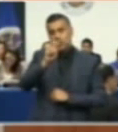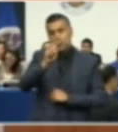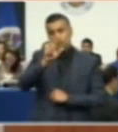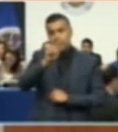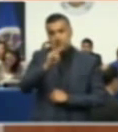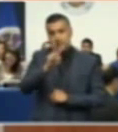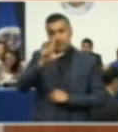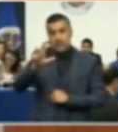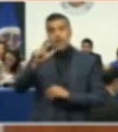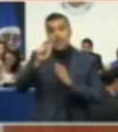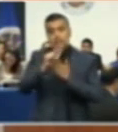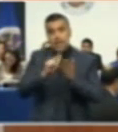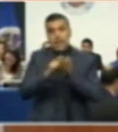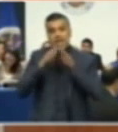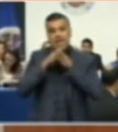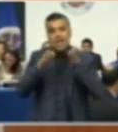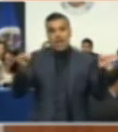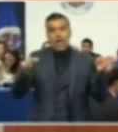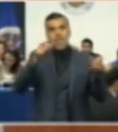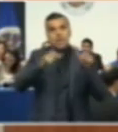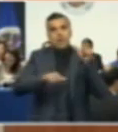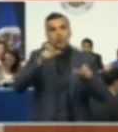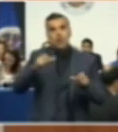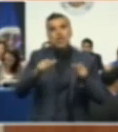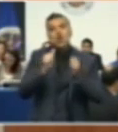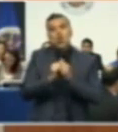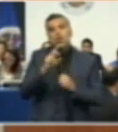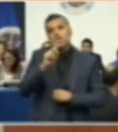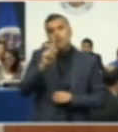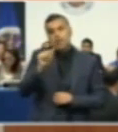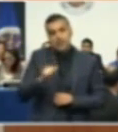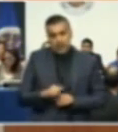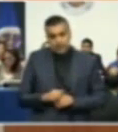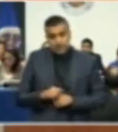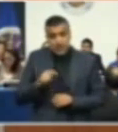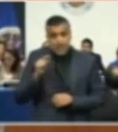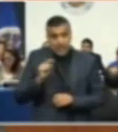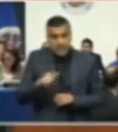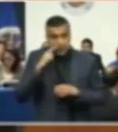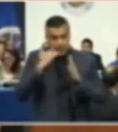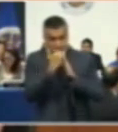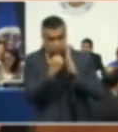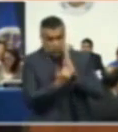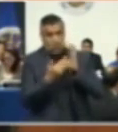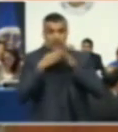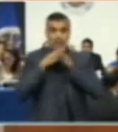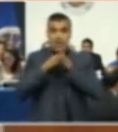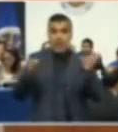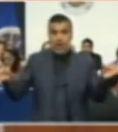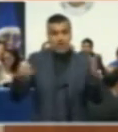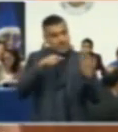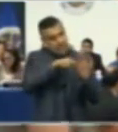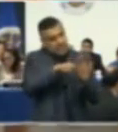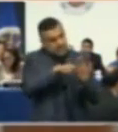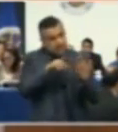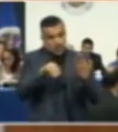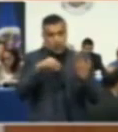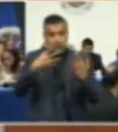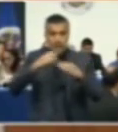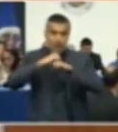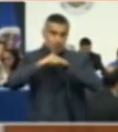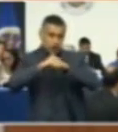29.973, Ley General de la Persona con Discapacidad. Esta es una regulación general que prevé